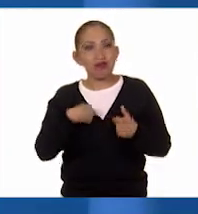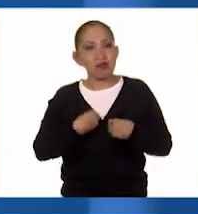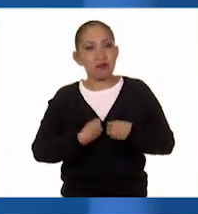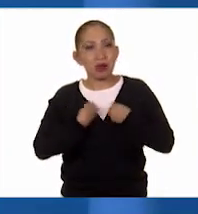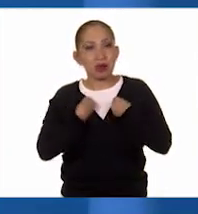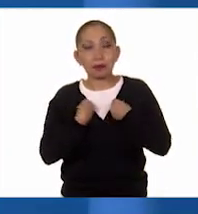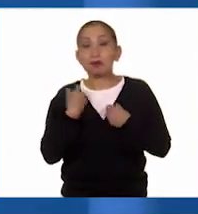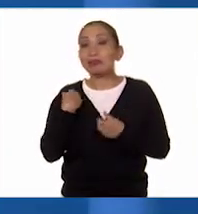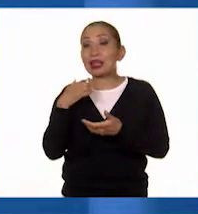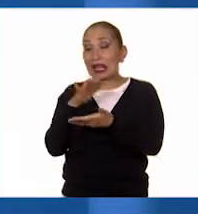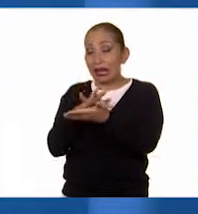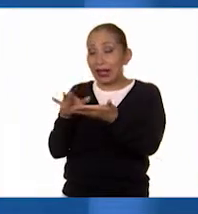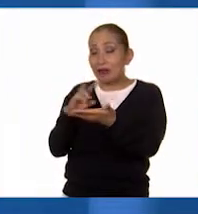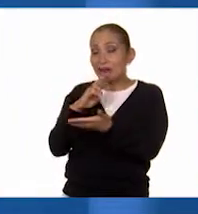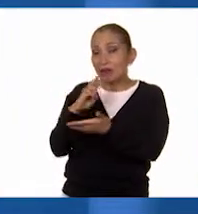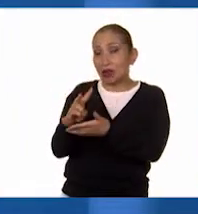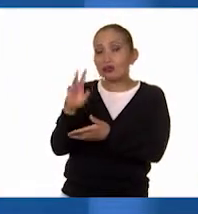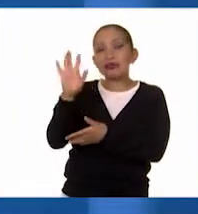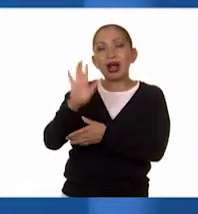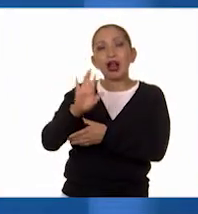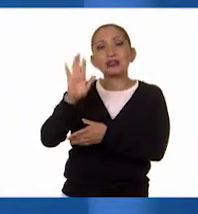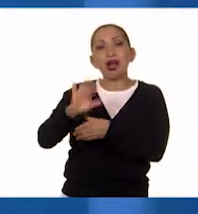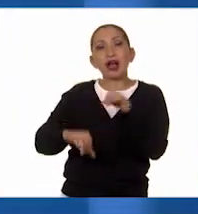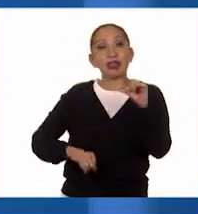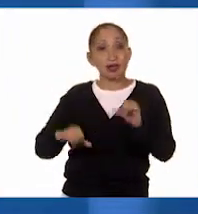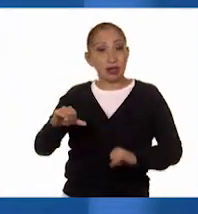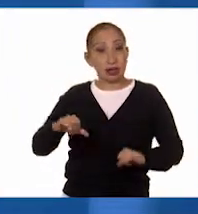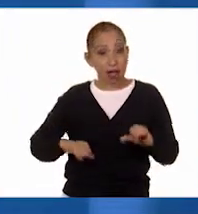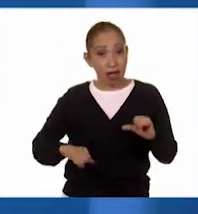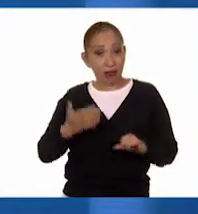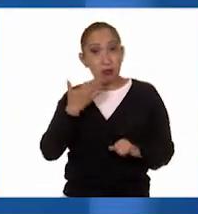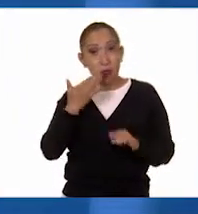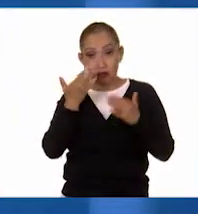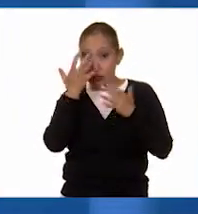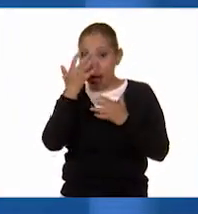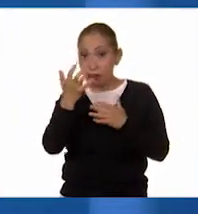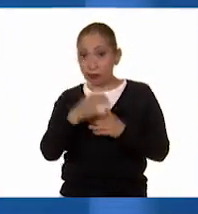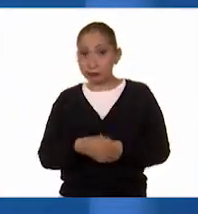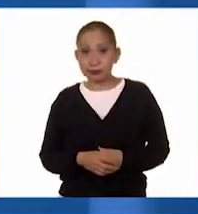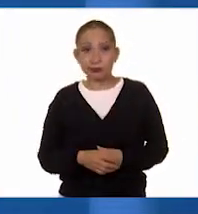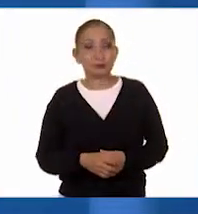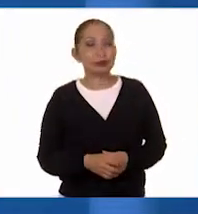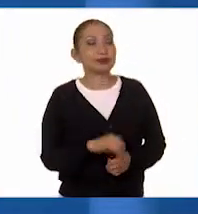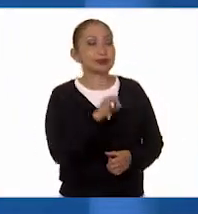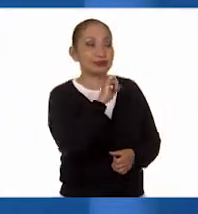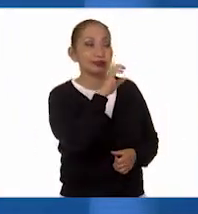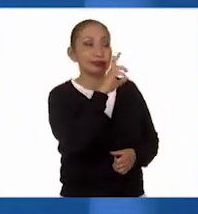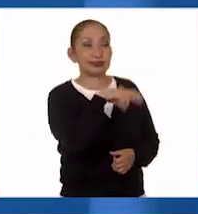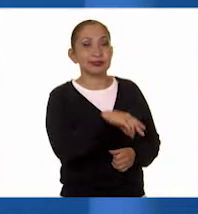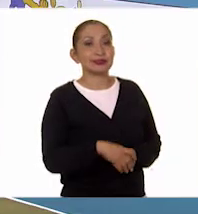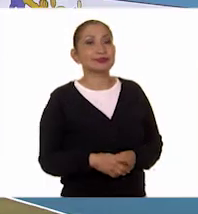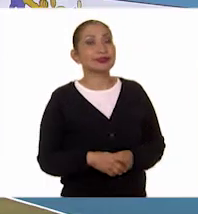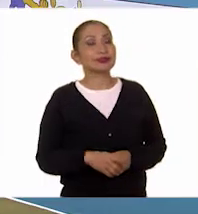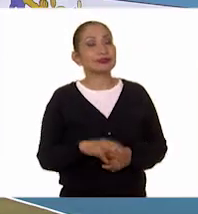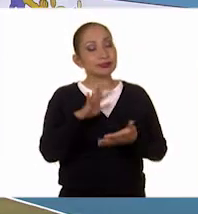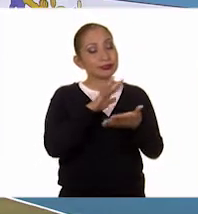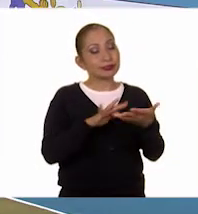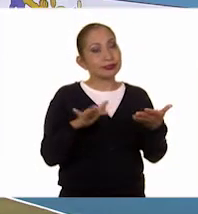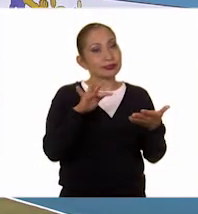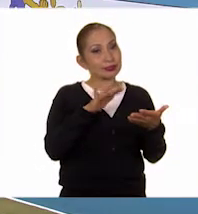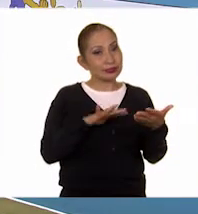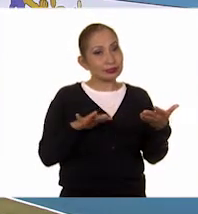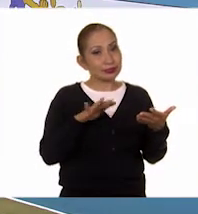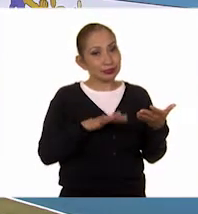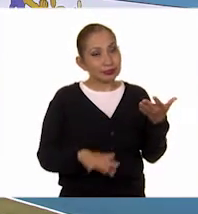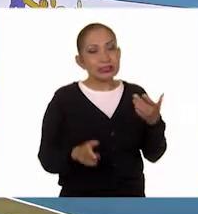modo, leer en voz alta parece una actividad que requiere tomarse pues con mucha seriedad, Gaby. Así es, María. Leer de este